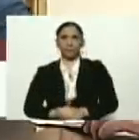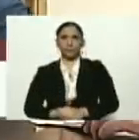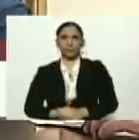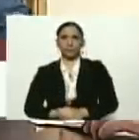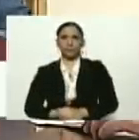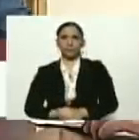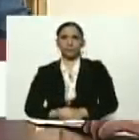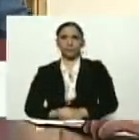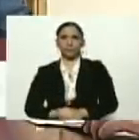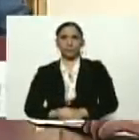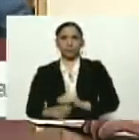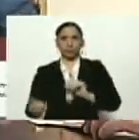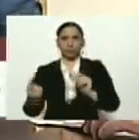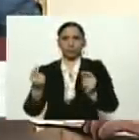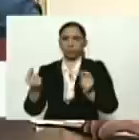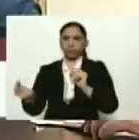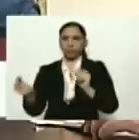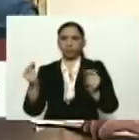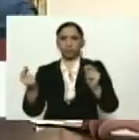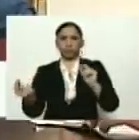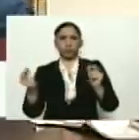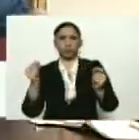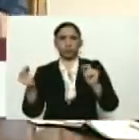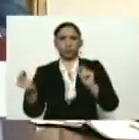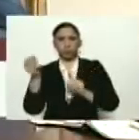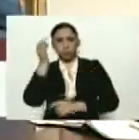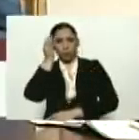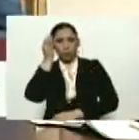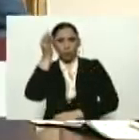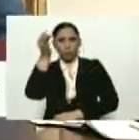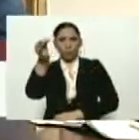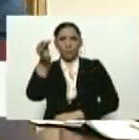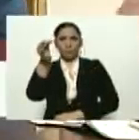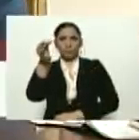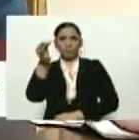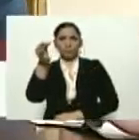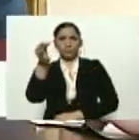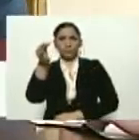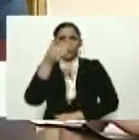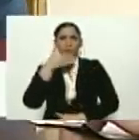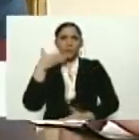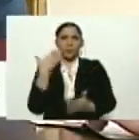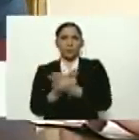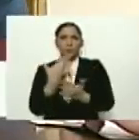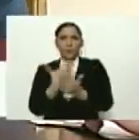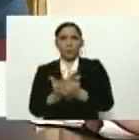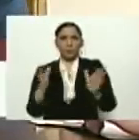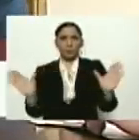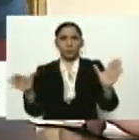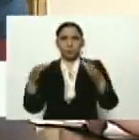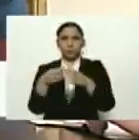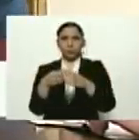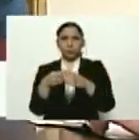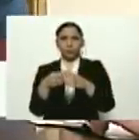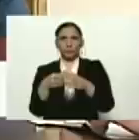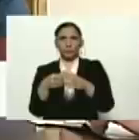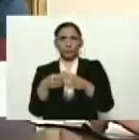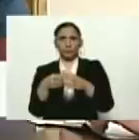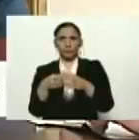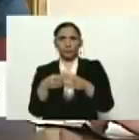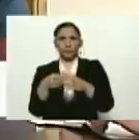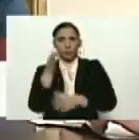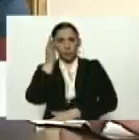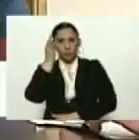para el debate del Consejo. Se está proponiendo la reunión del